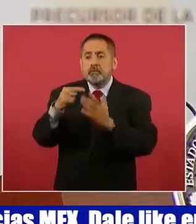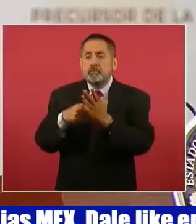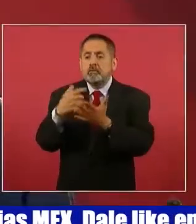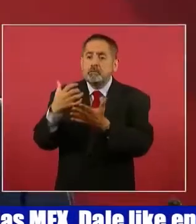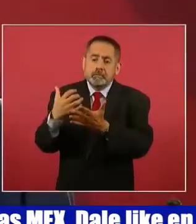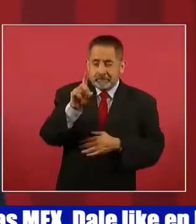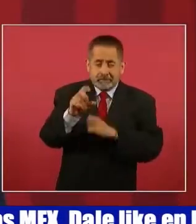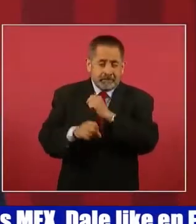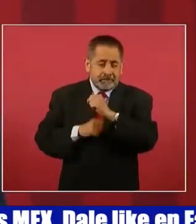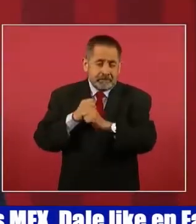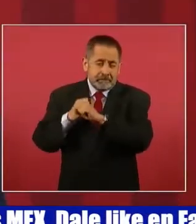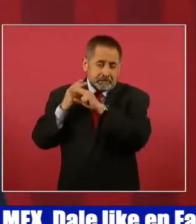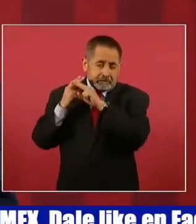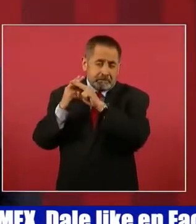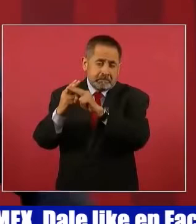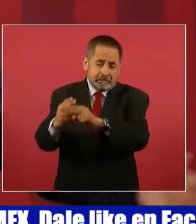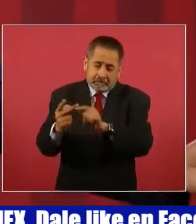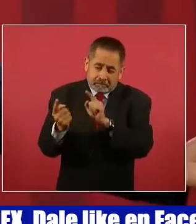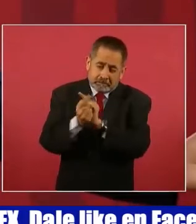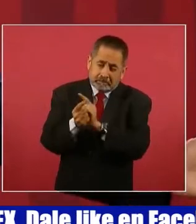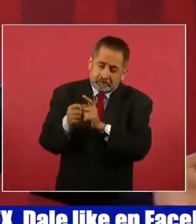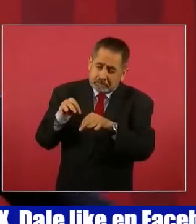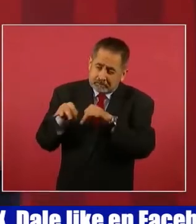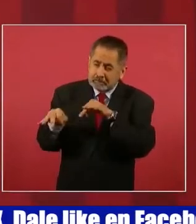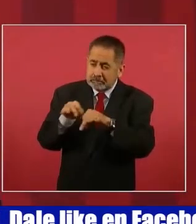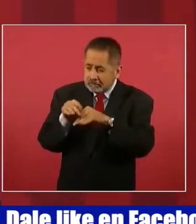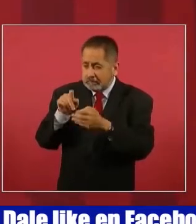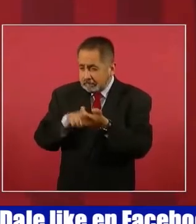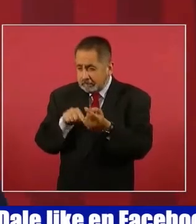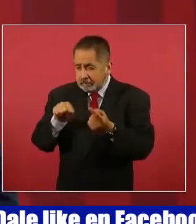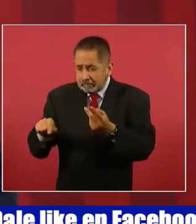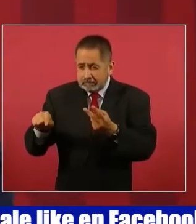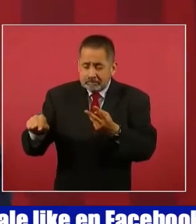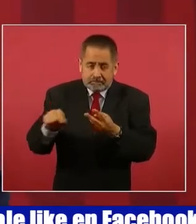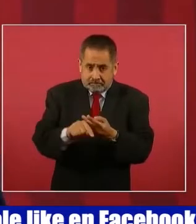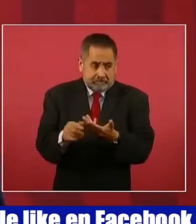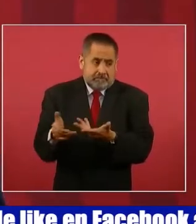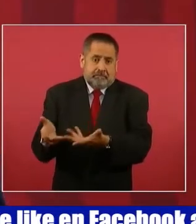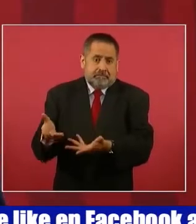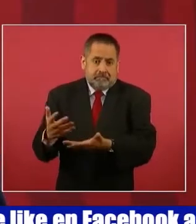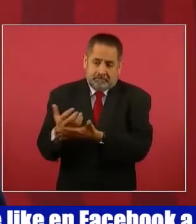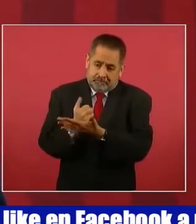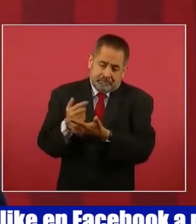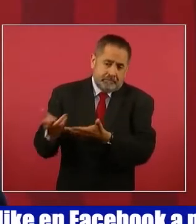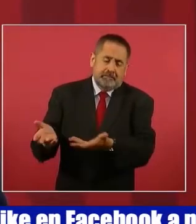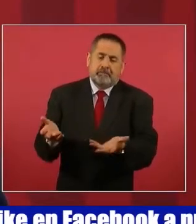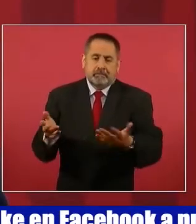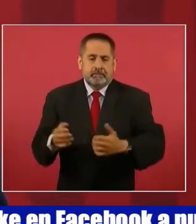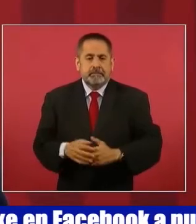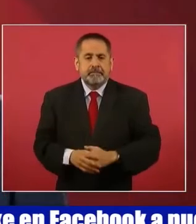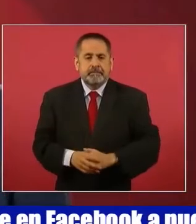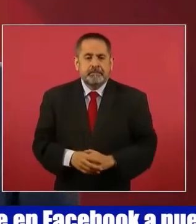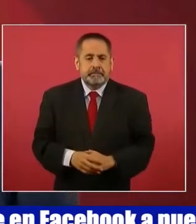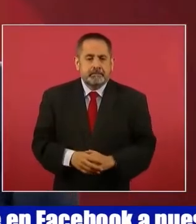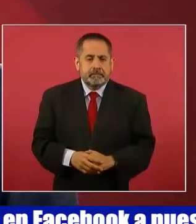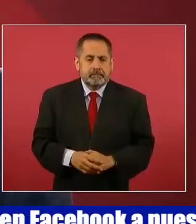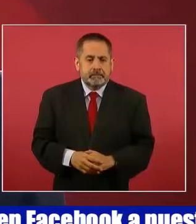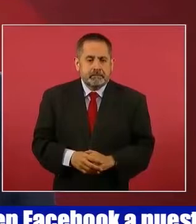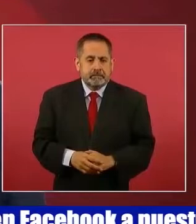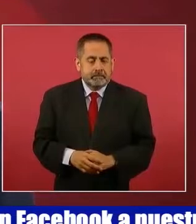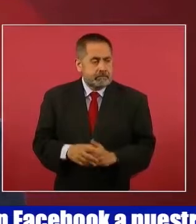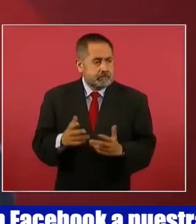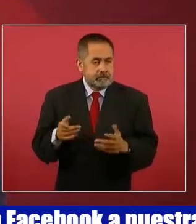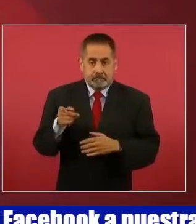declaraciones importantes en torno precisamente a estas fallas y dice que fue